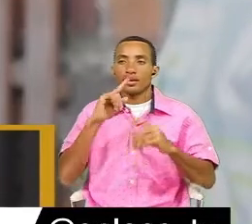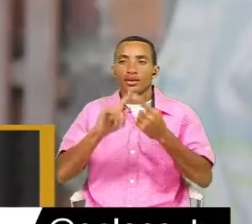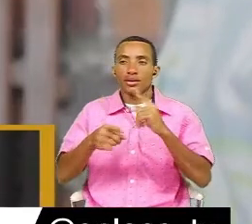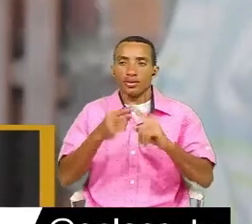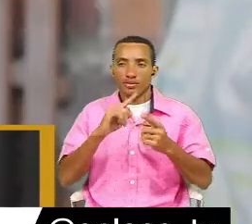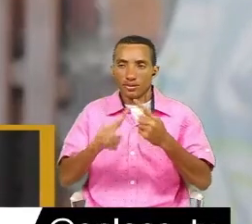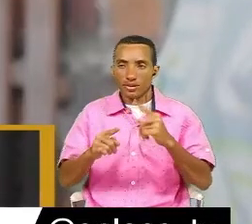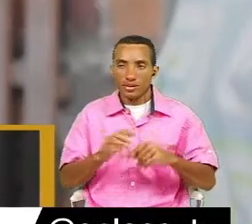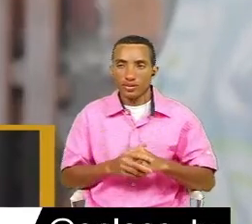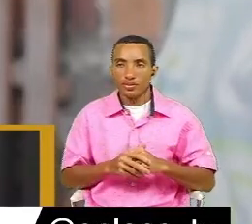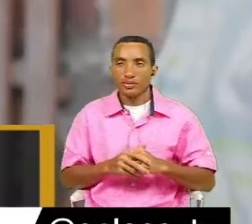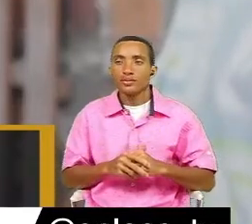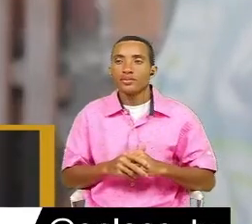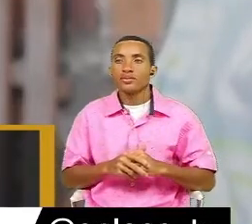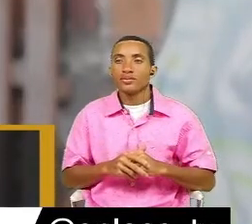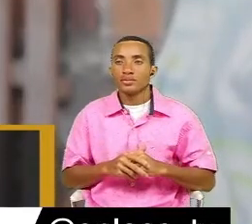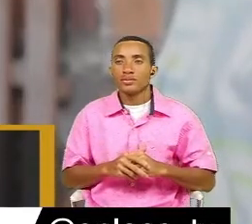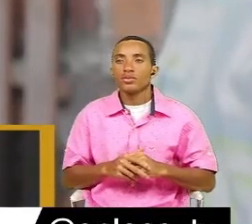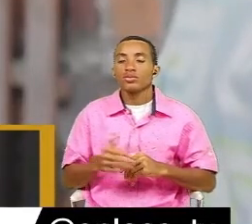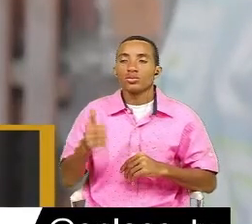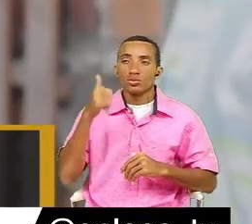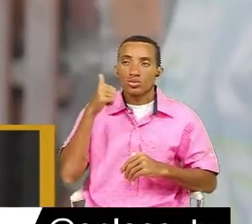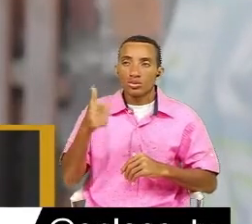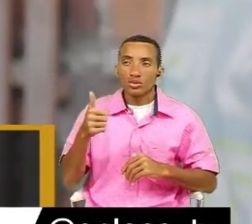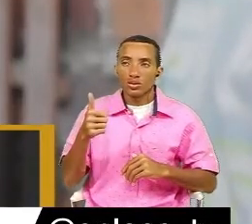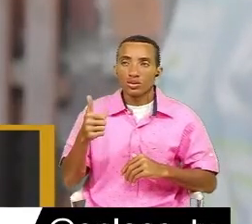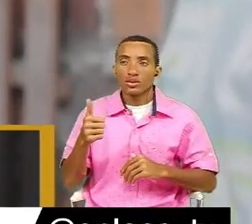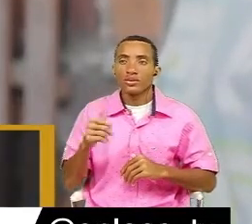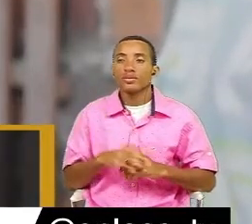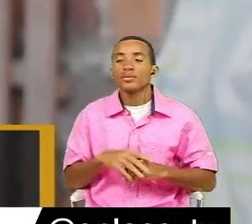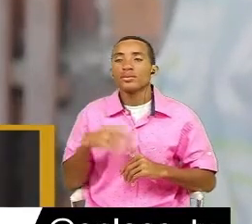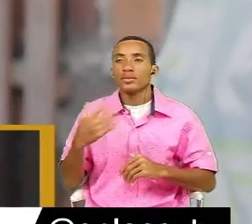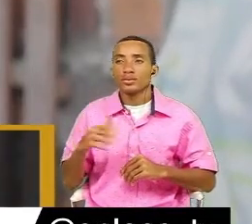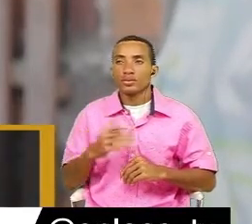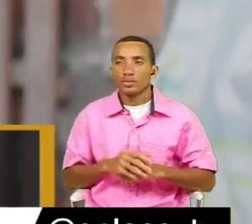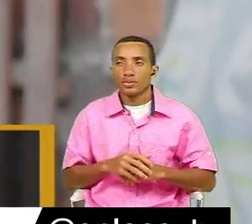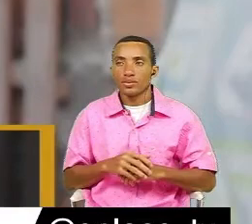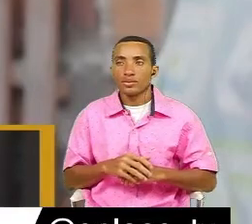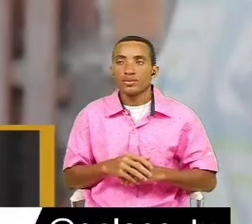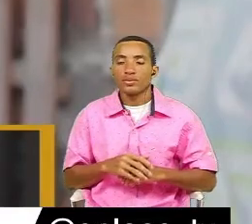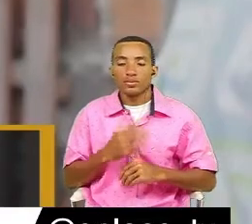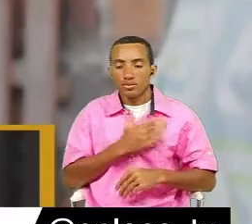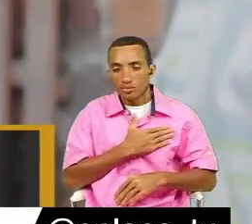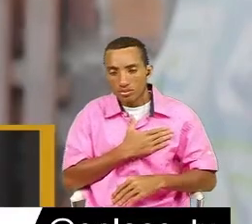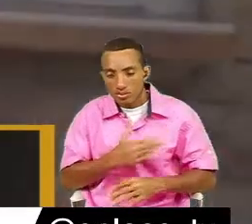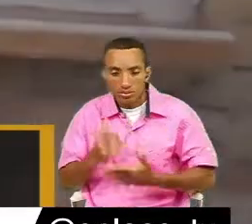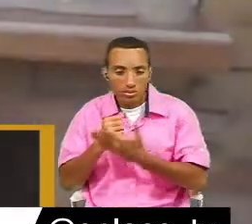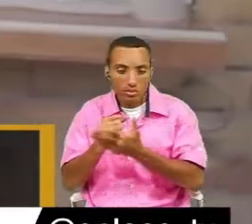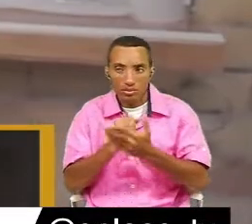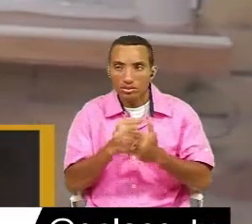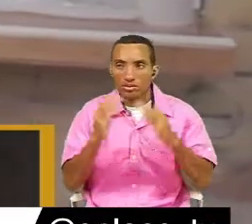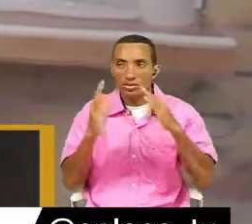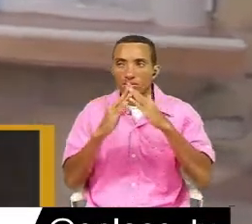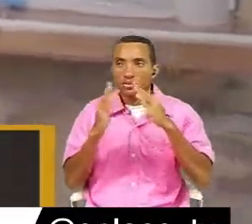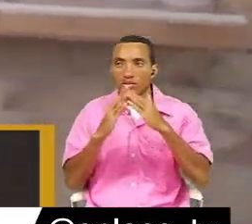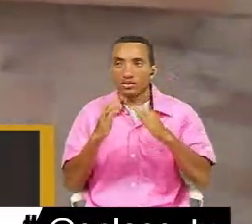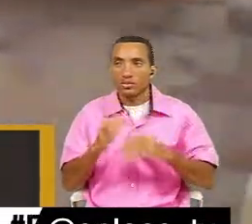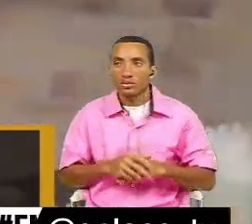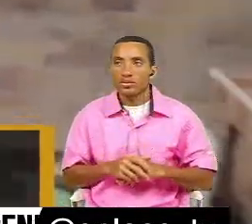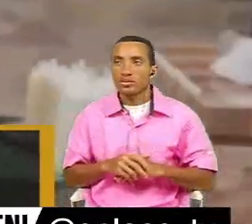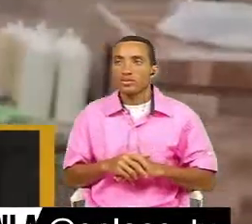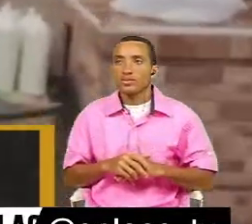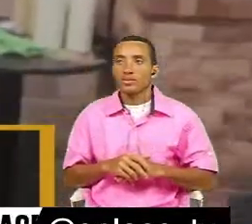hermano es muy buena persona. Por ejemplo, es muy colaboradora acá en la casa.